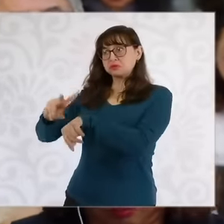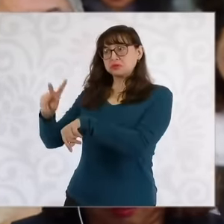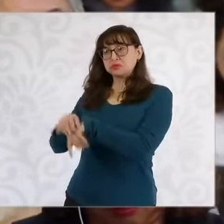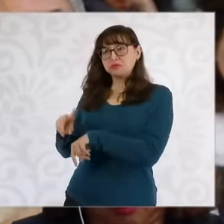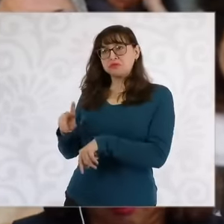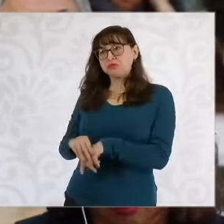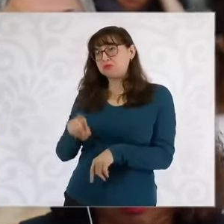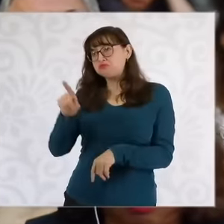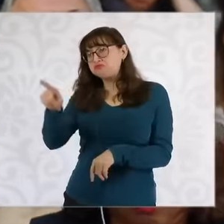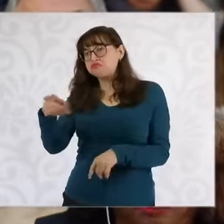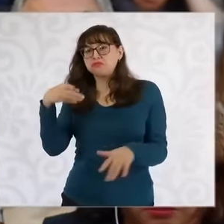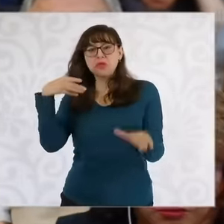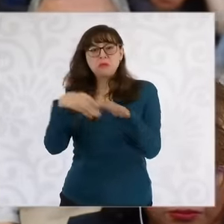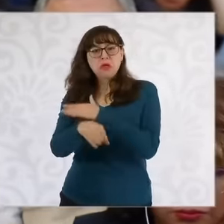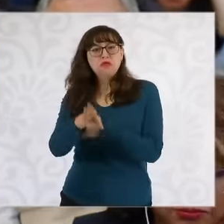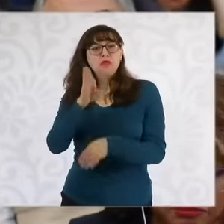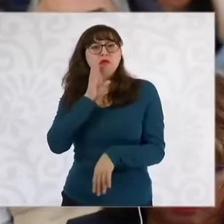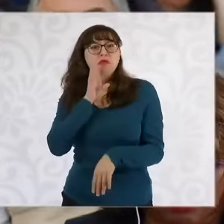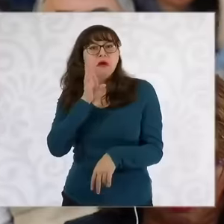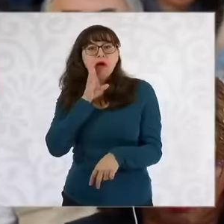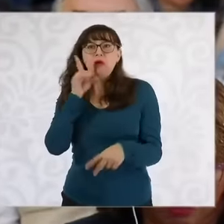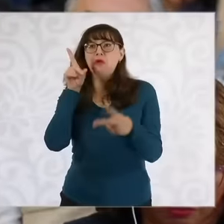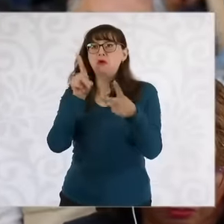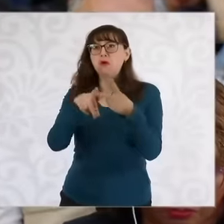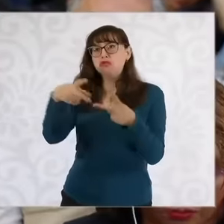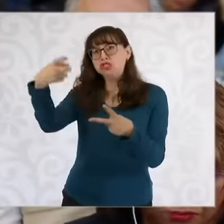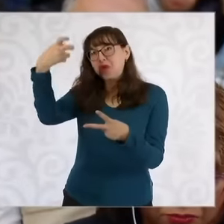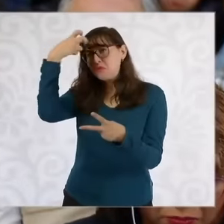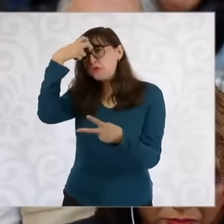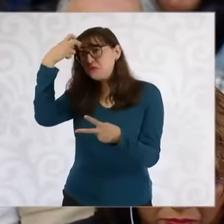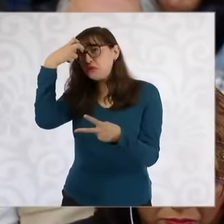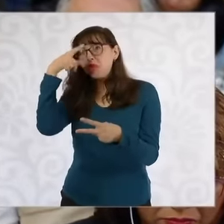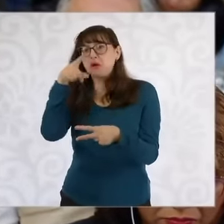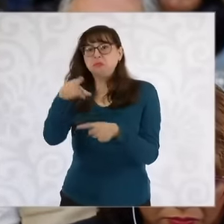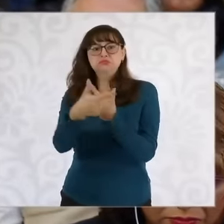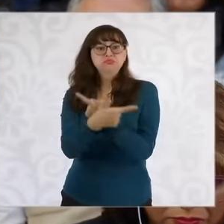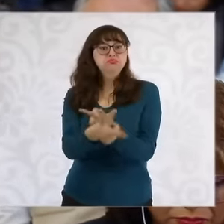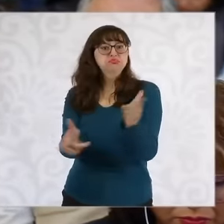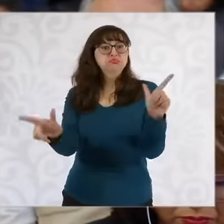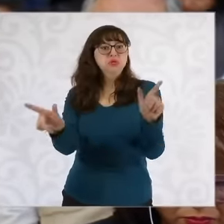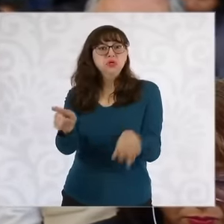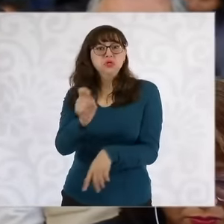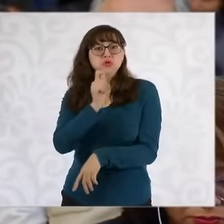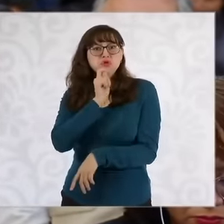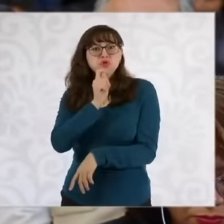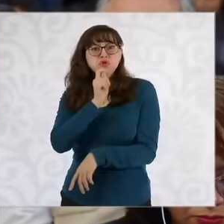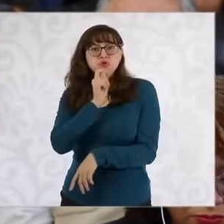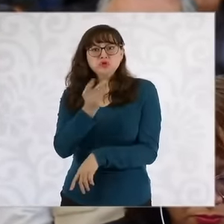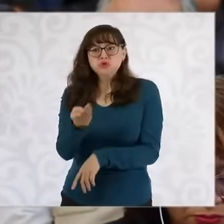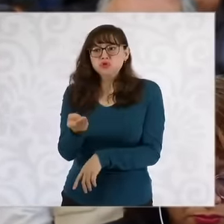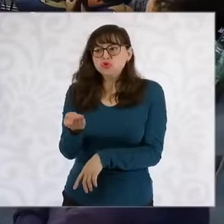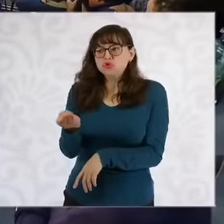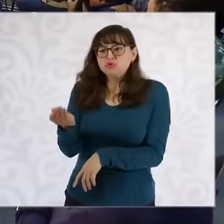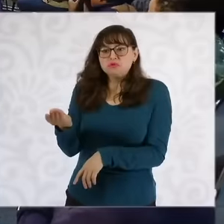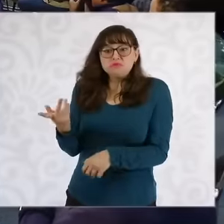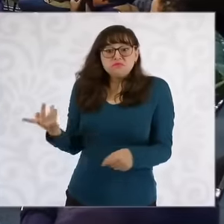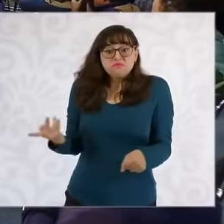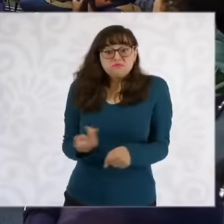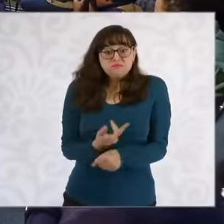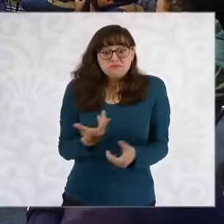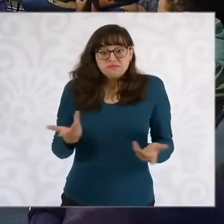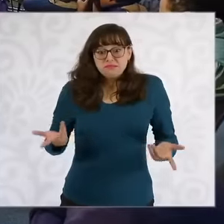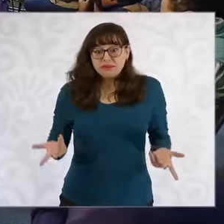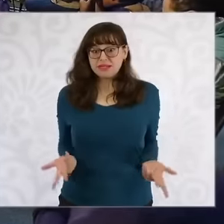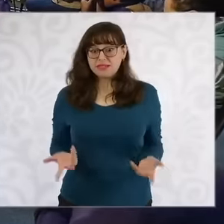por Chapultepec, en otras zonas, y en las que no sé si las autoridades de salud se estén interviniendo en este sentido, aparte